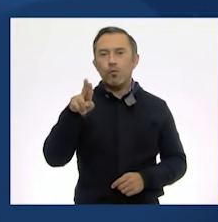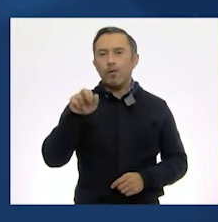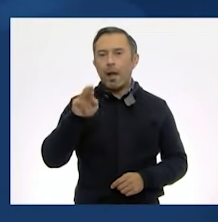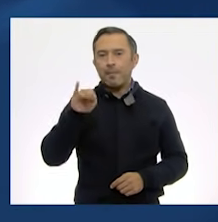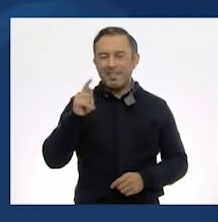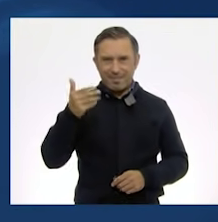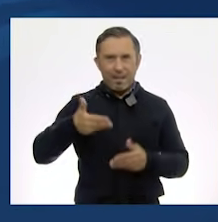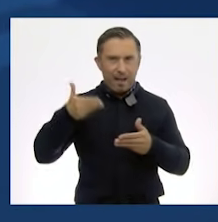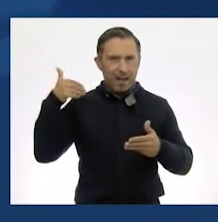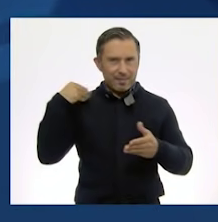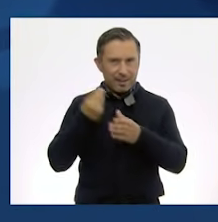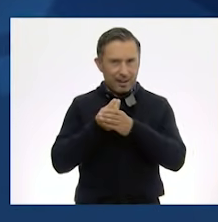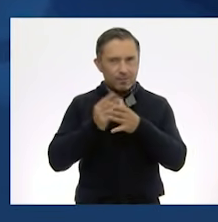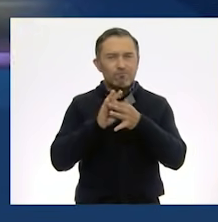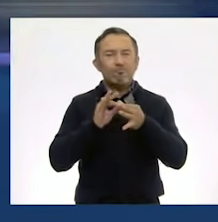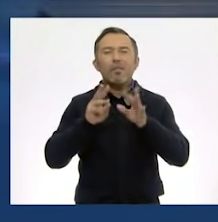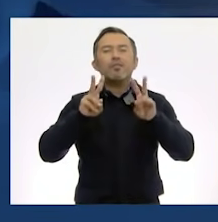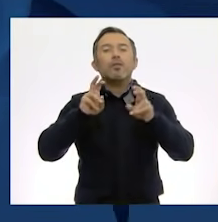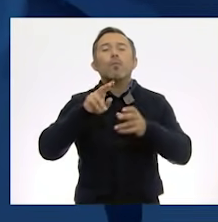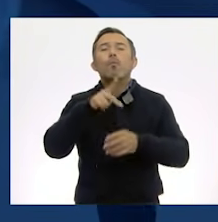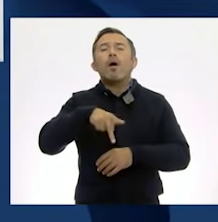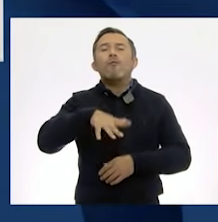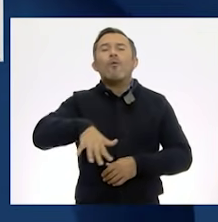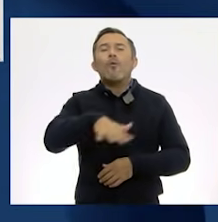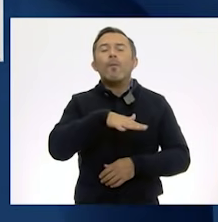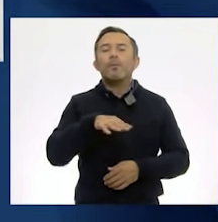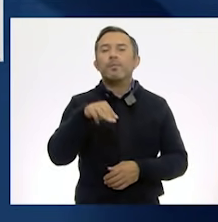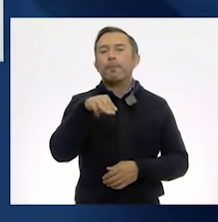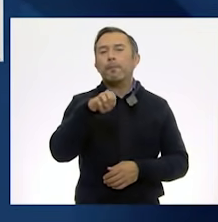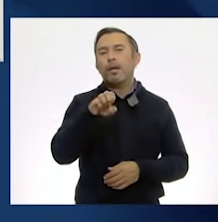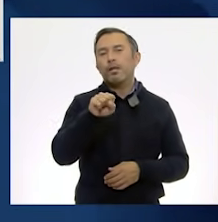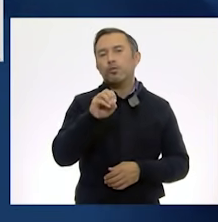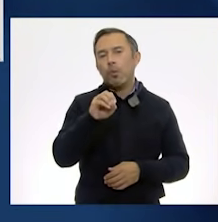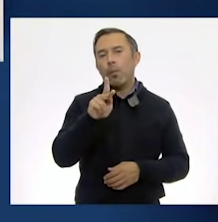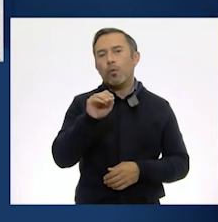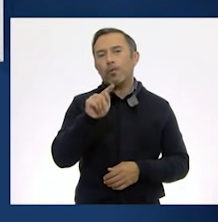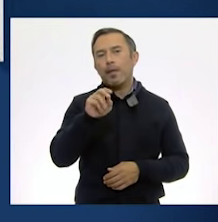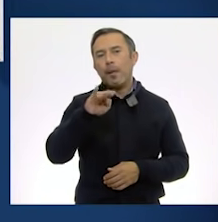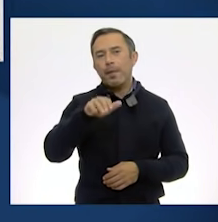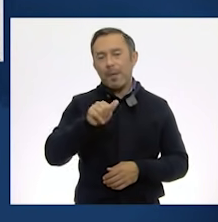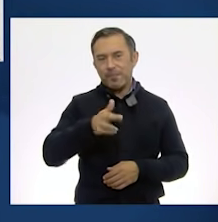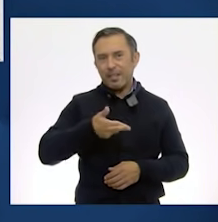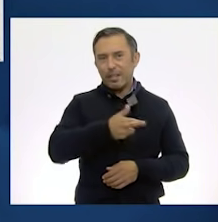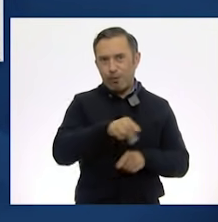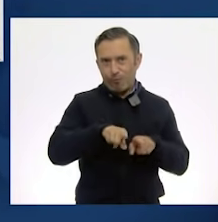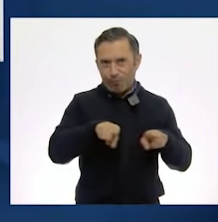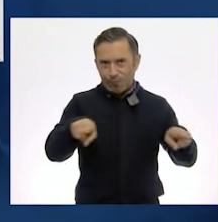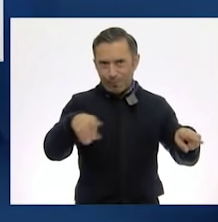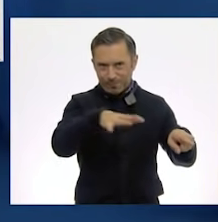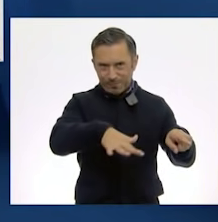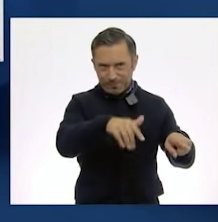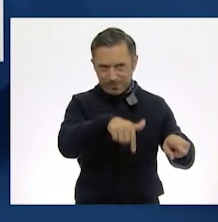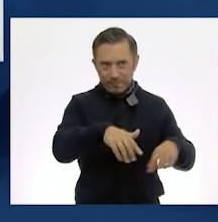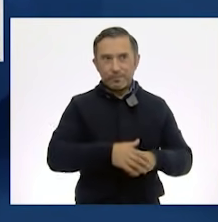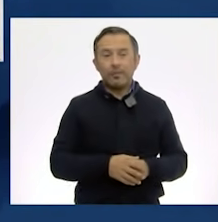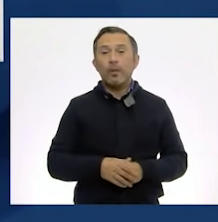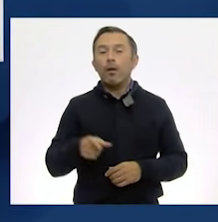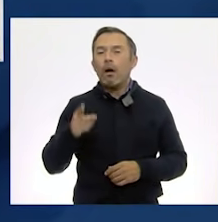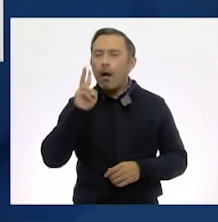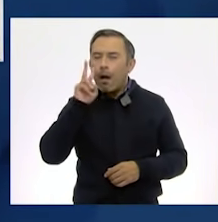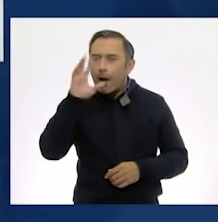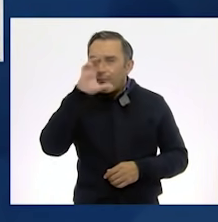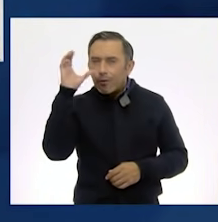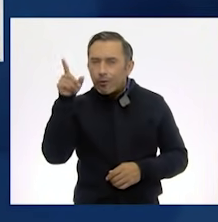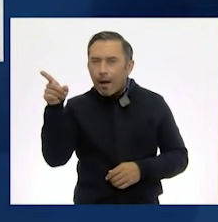relacionado con Mesopotamia. Veo unas pirámides, las cuales abordamos cuando